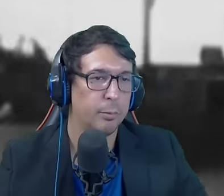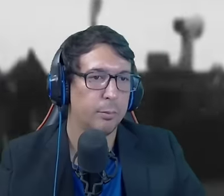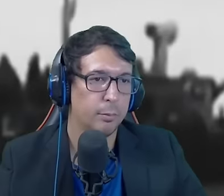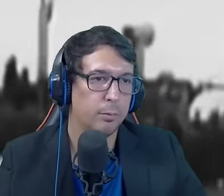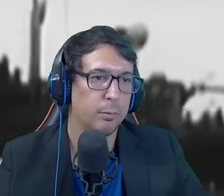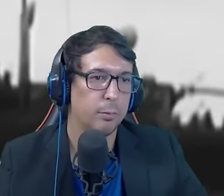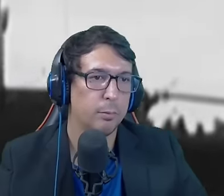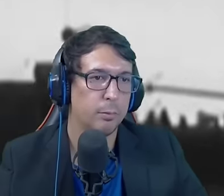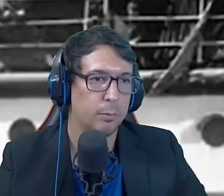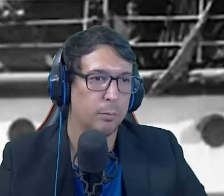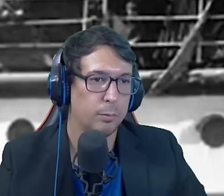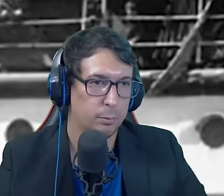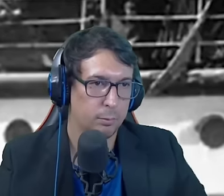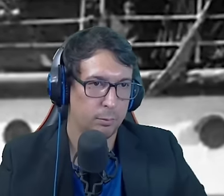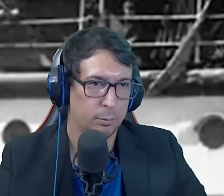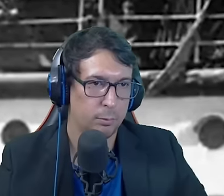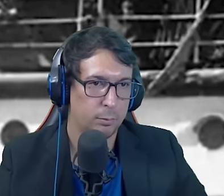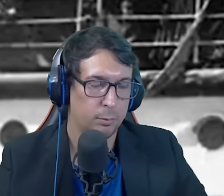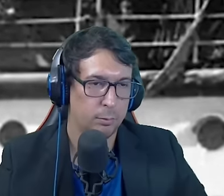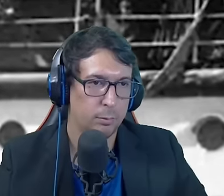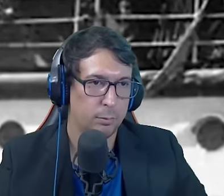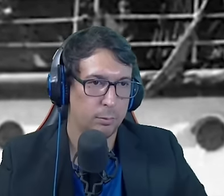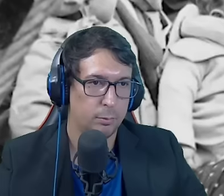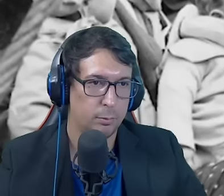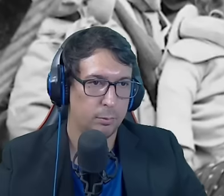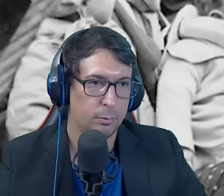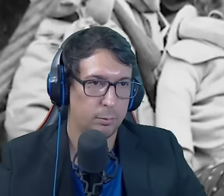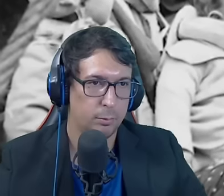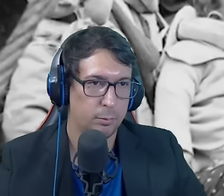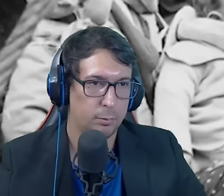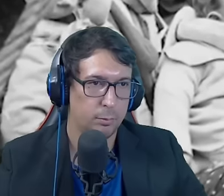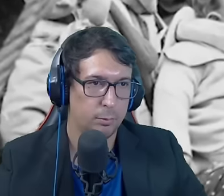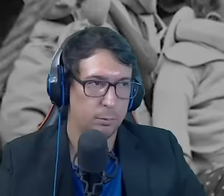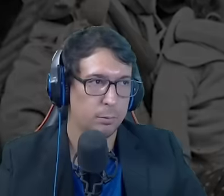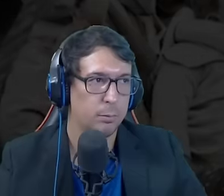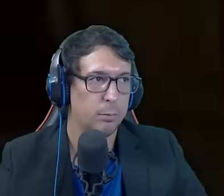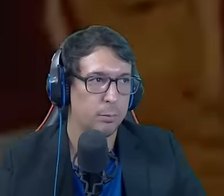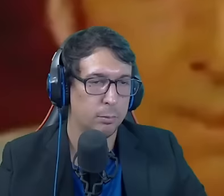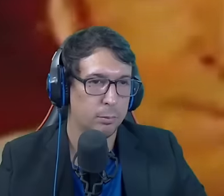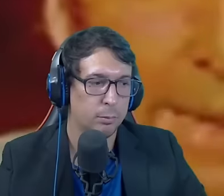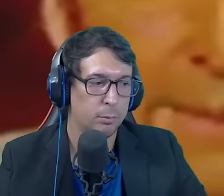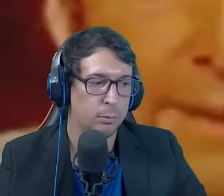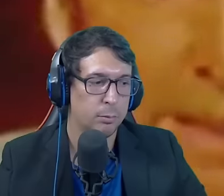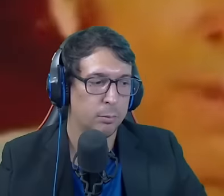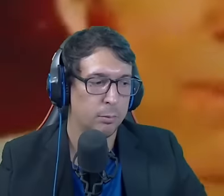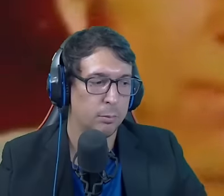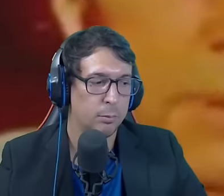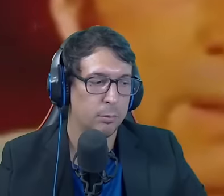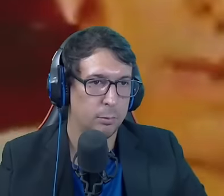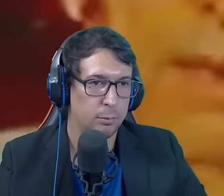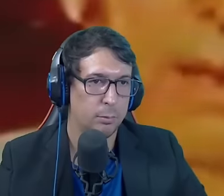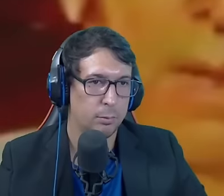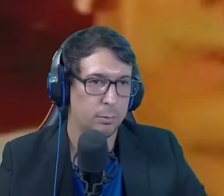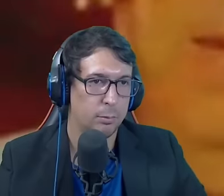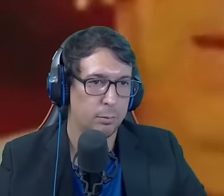Si algo tiene valor en mí, en mi fidelidad a mis ideas, a mis pueblos, a mi combate, a mi